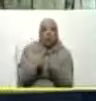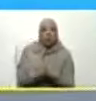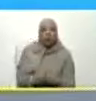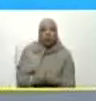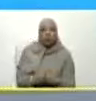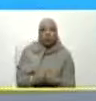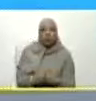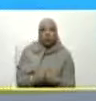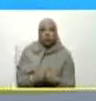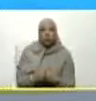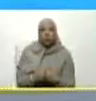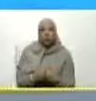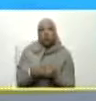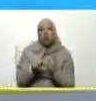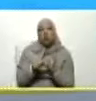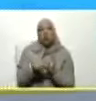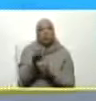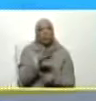¿Dónde estás tú, Alejandro?